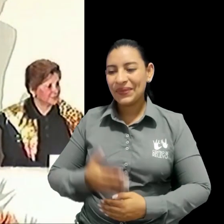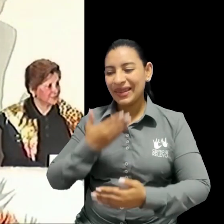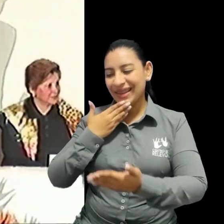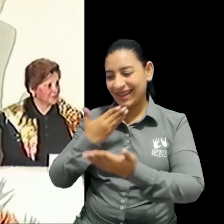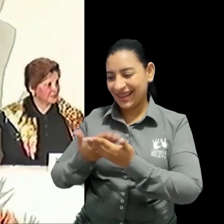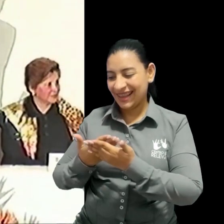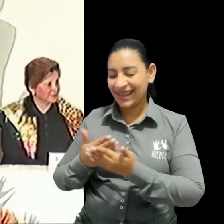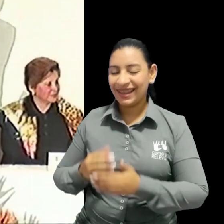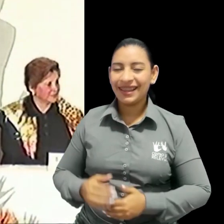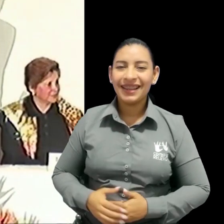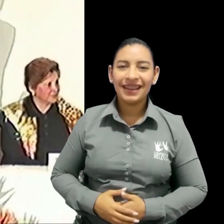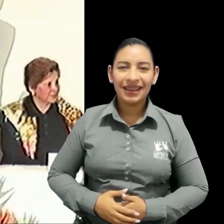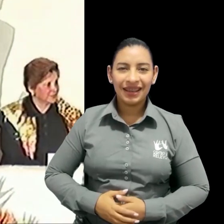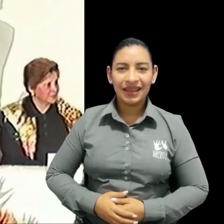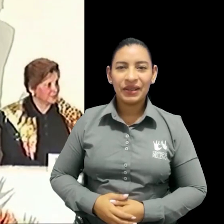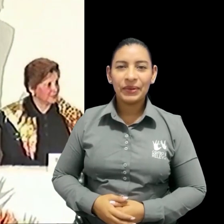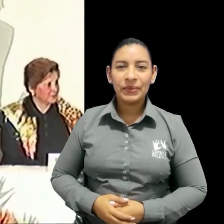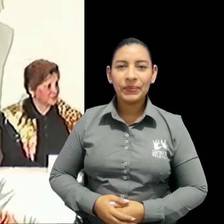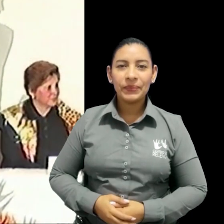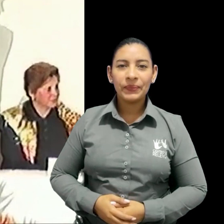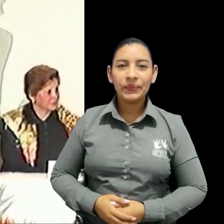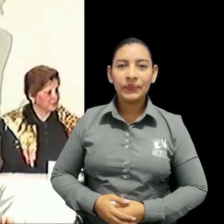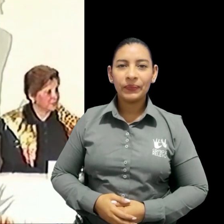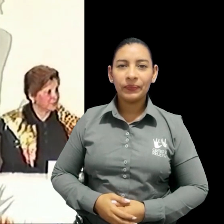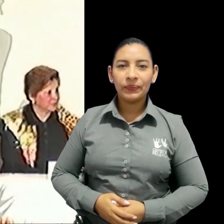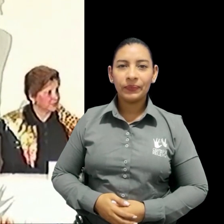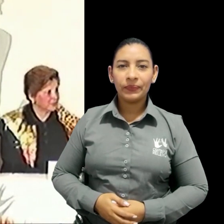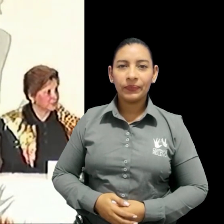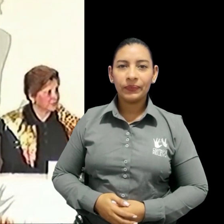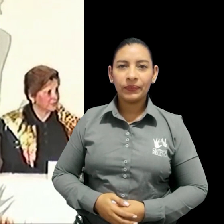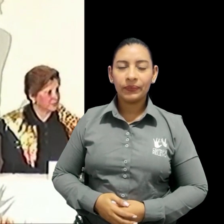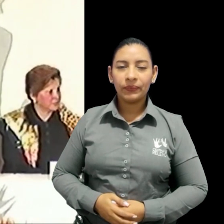Bueno, muchas gracias.